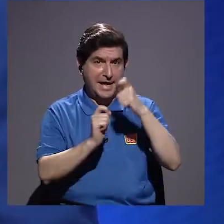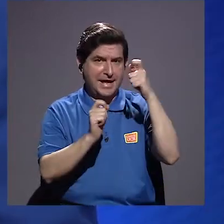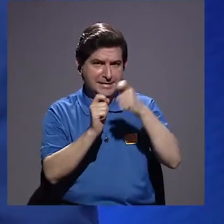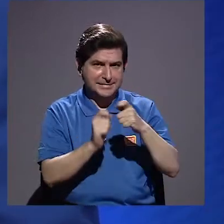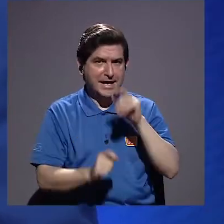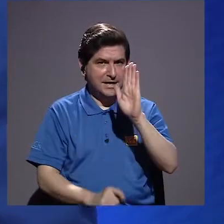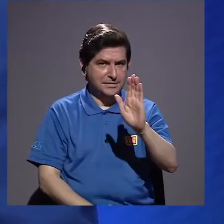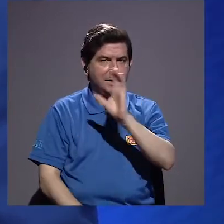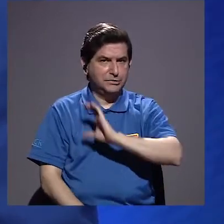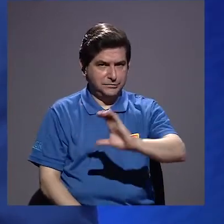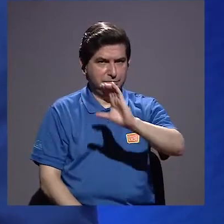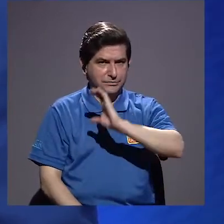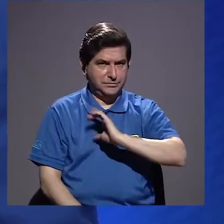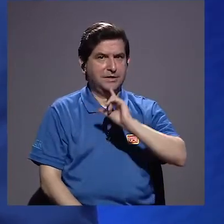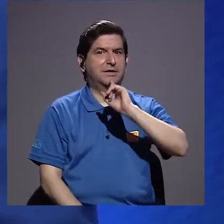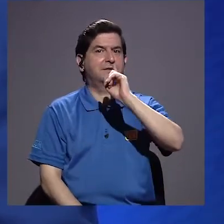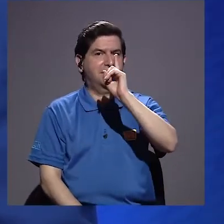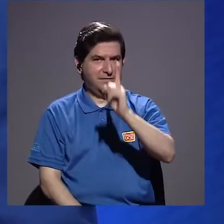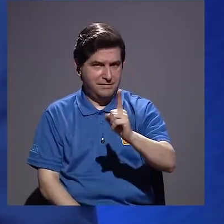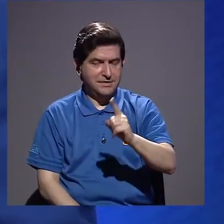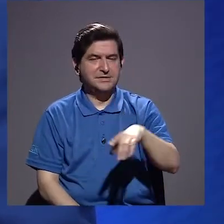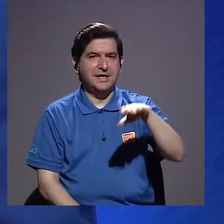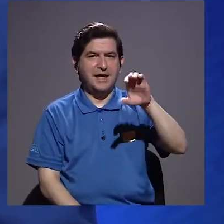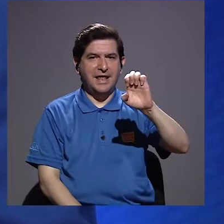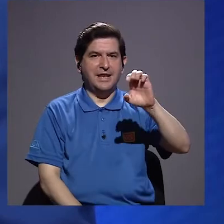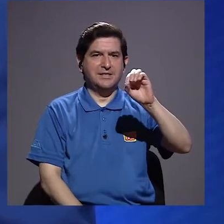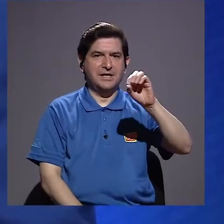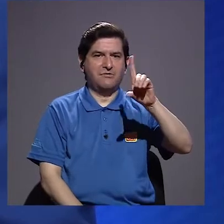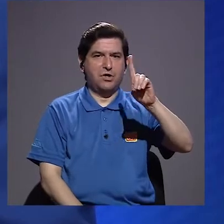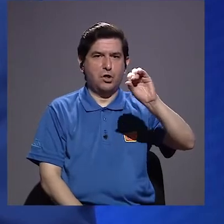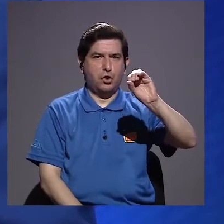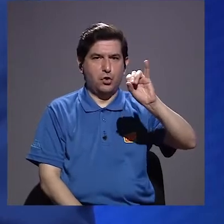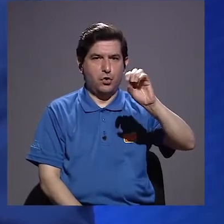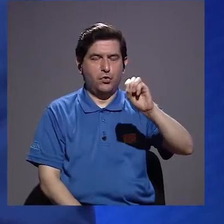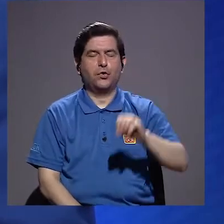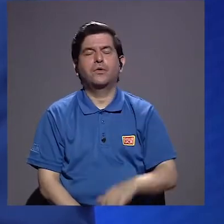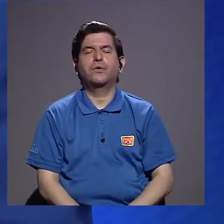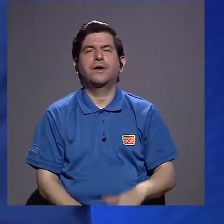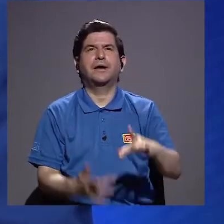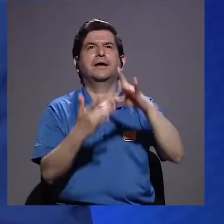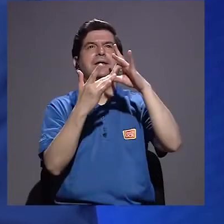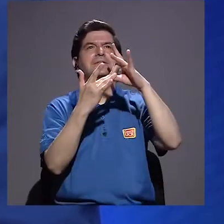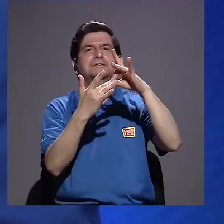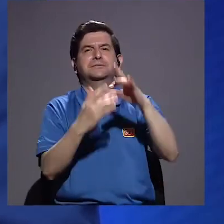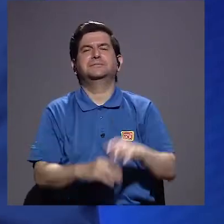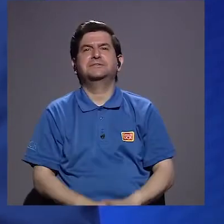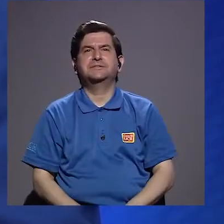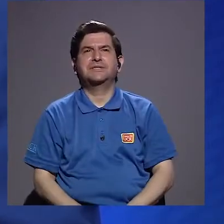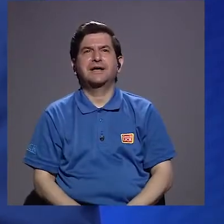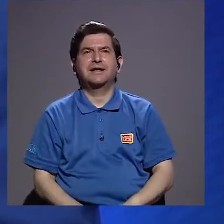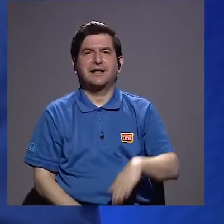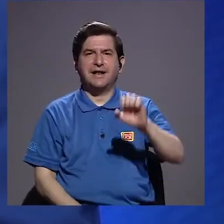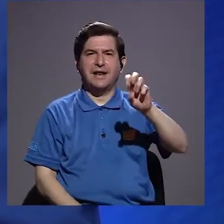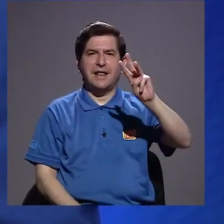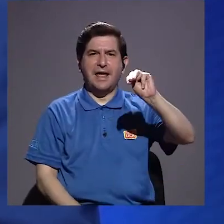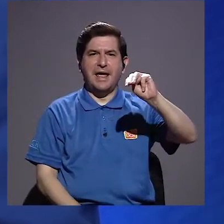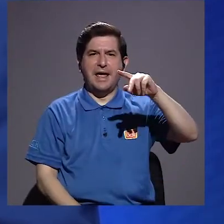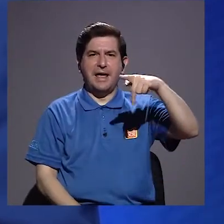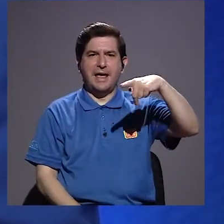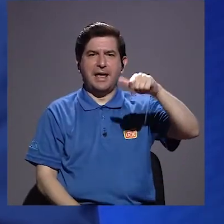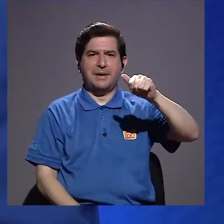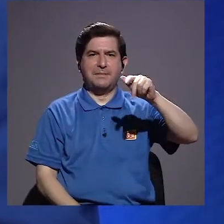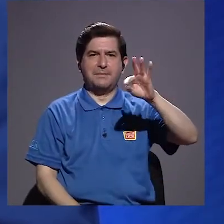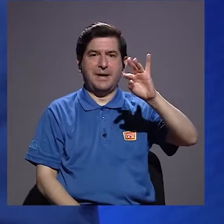Justamente esas cualidades que menciona doña Elizabeth, en particular la empatía, son algunas de